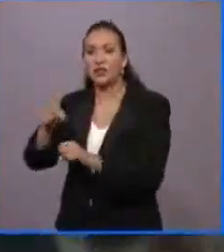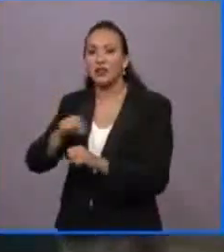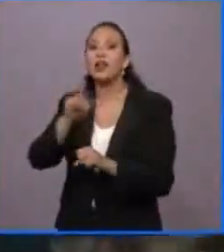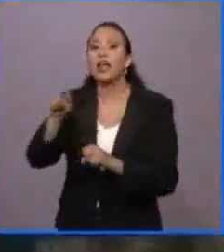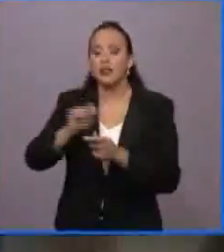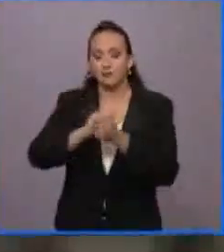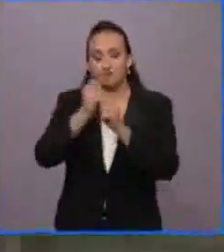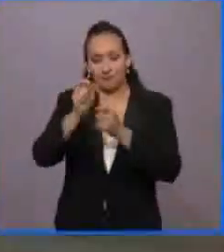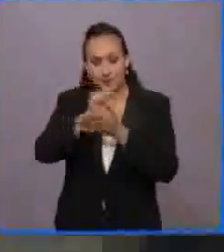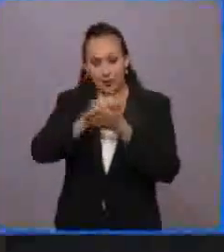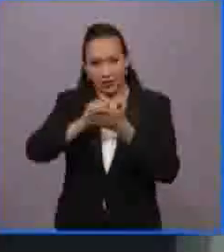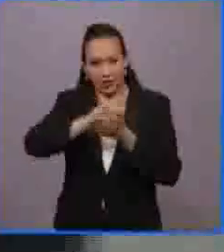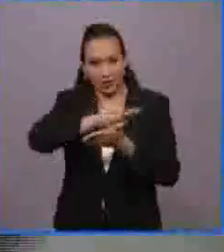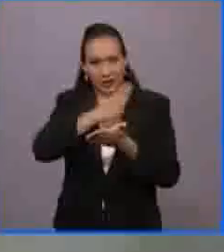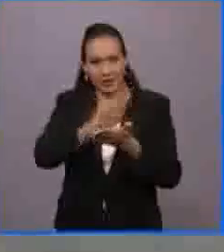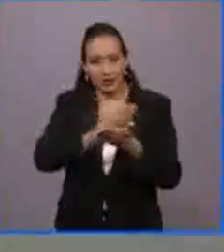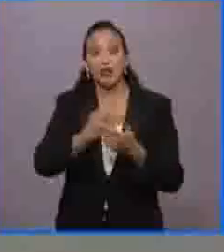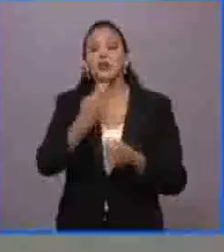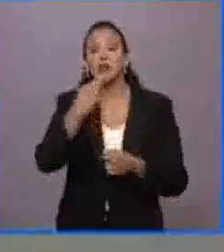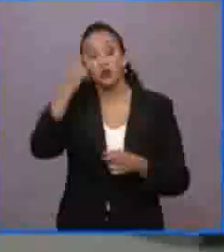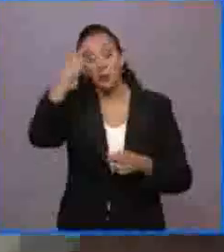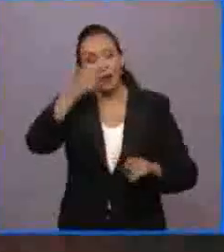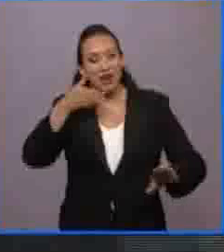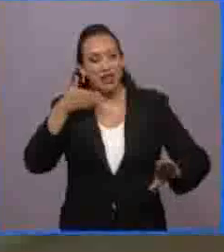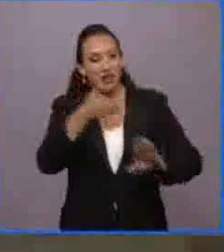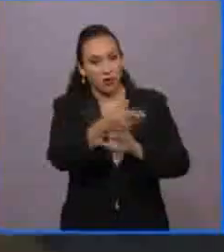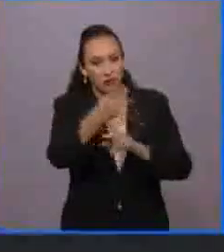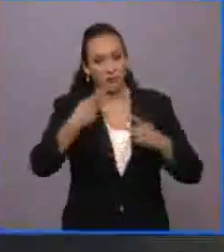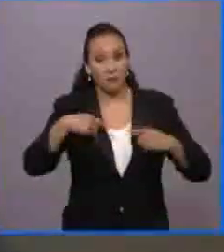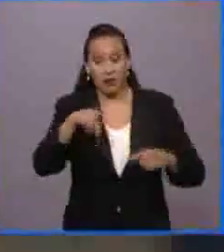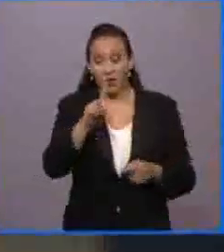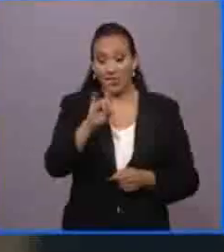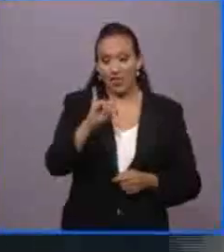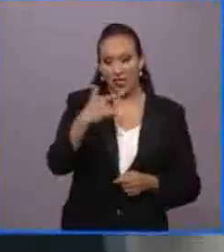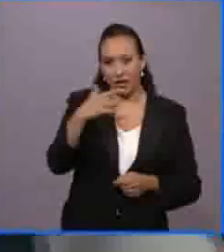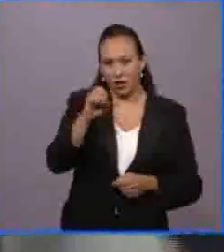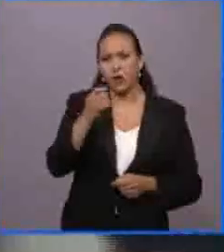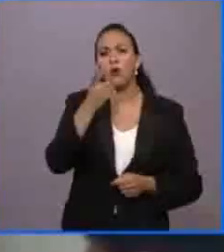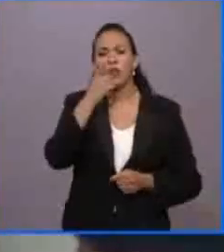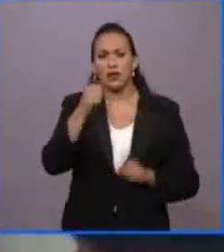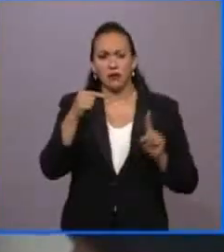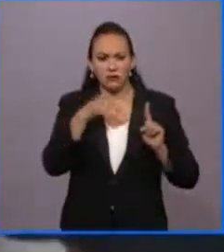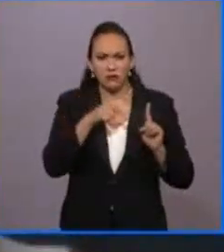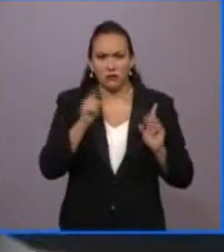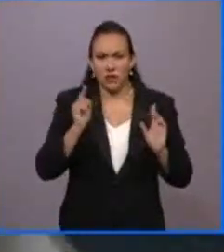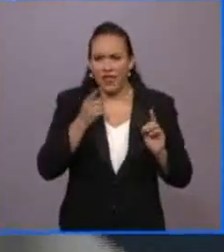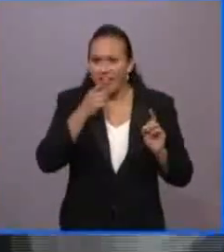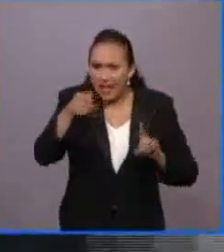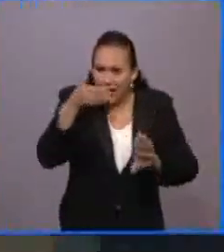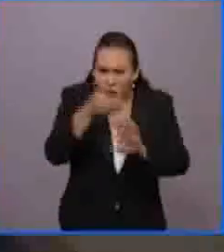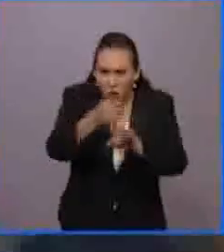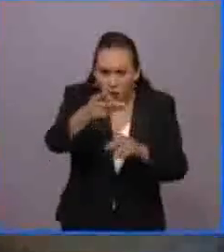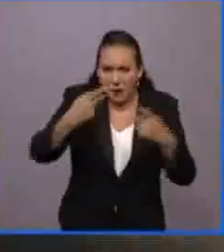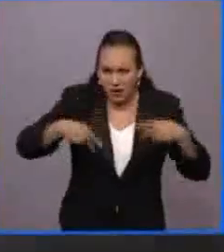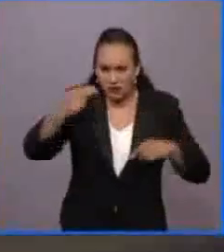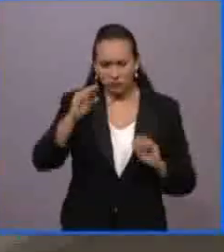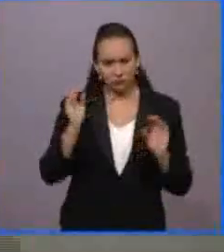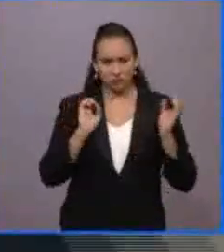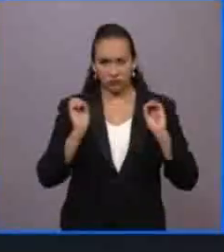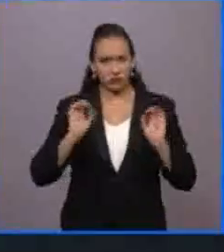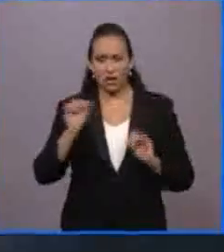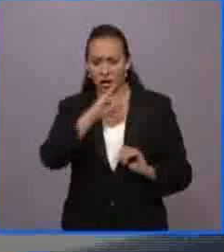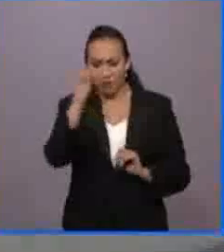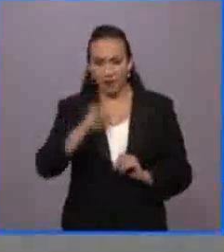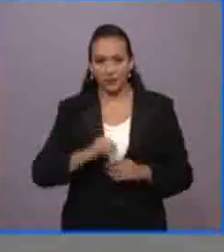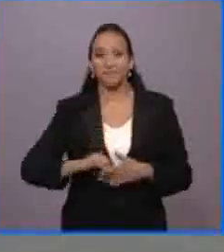español y fue utilizado para incriminar a alguien. Sin embargo, Diego aclaró que nunca señaló al imputado. Con el acompañamiento